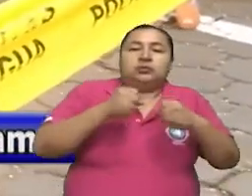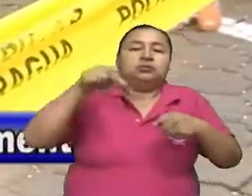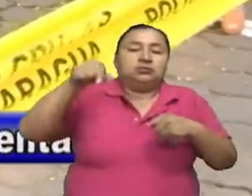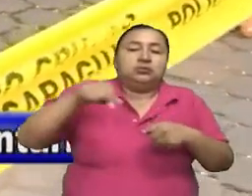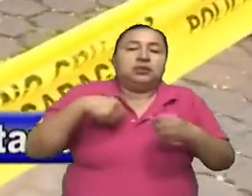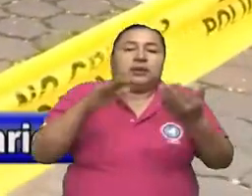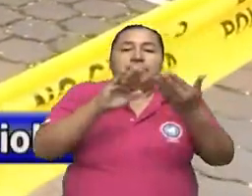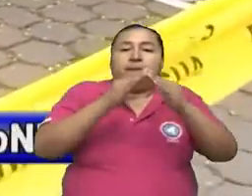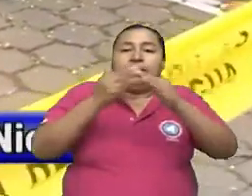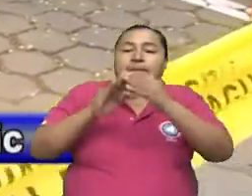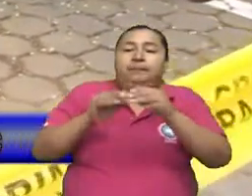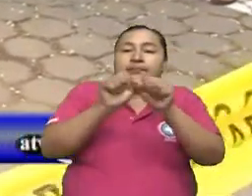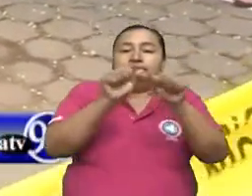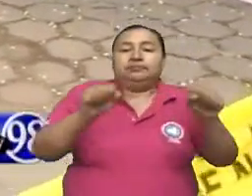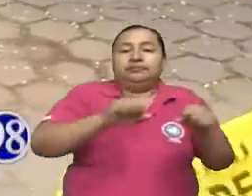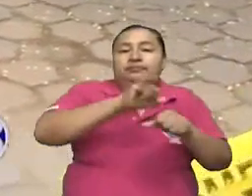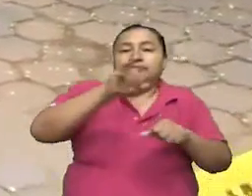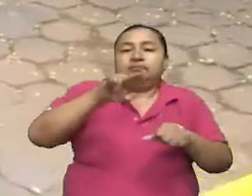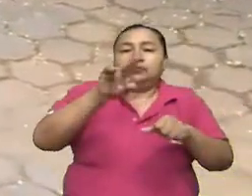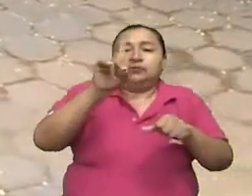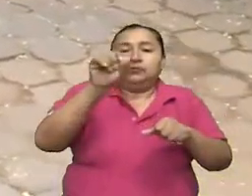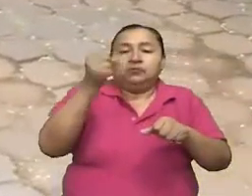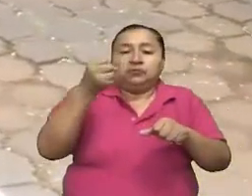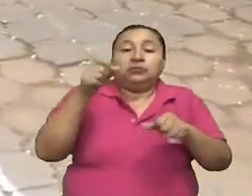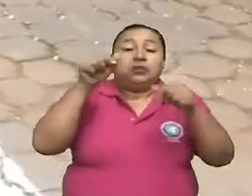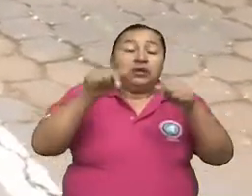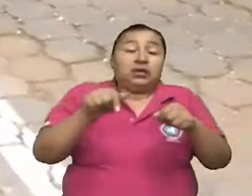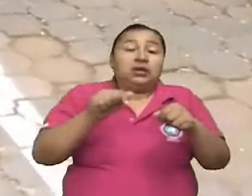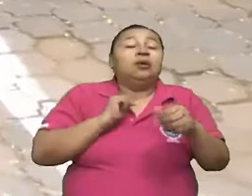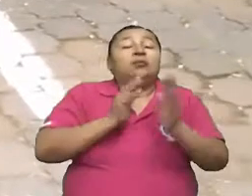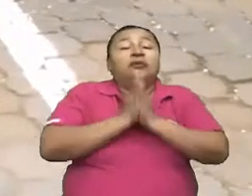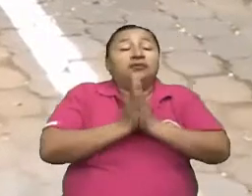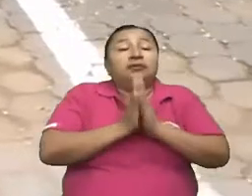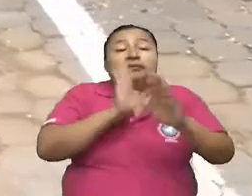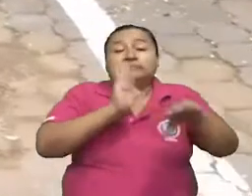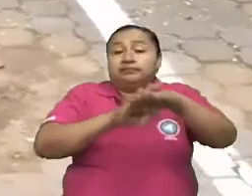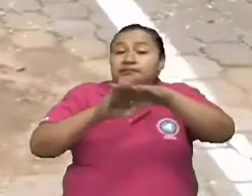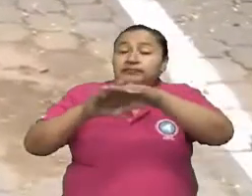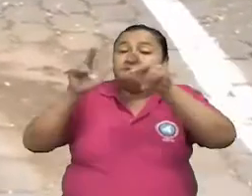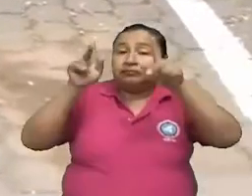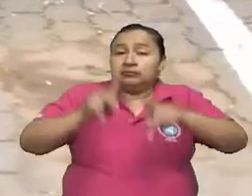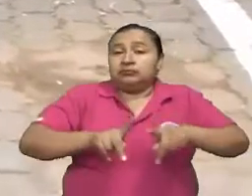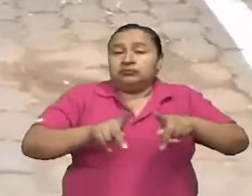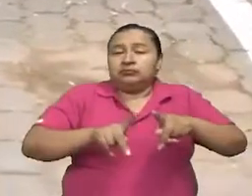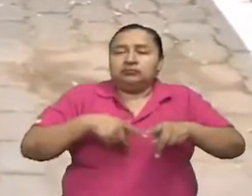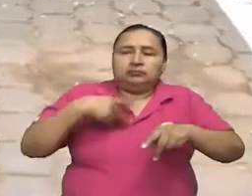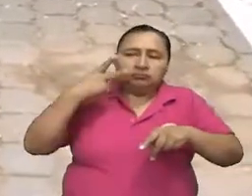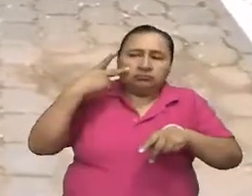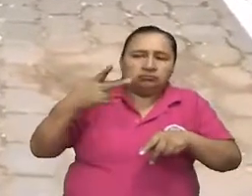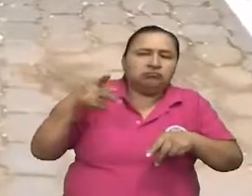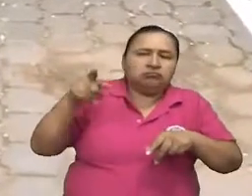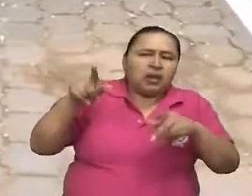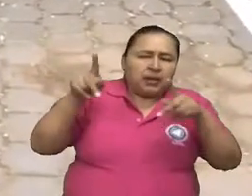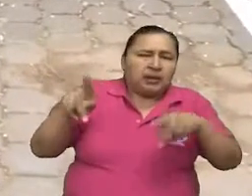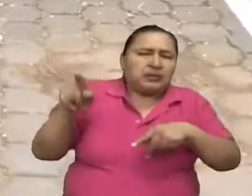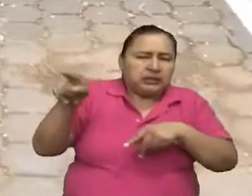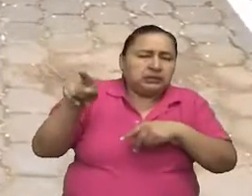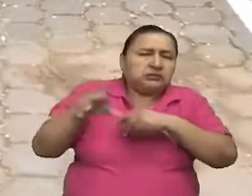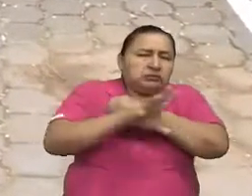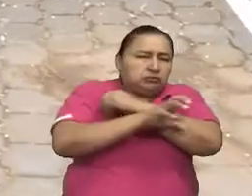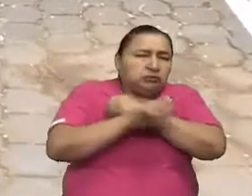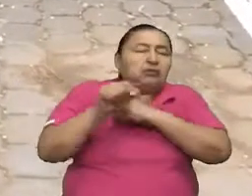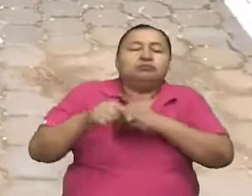el barrio San Judas. En este caso hacemos el llamado a la población que hayan sido víctimas de robo